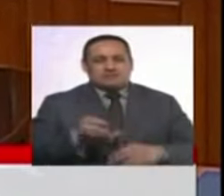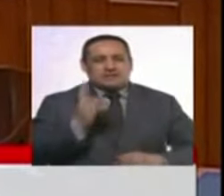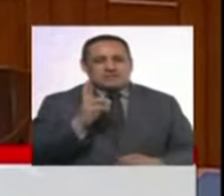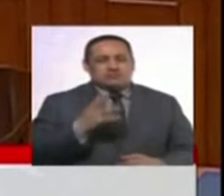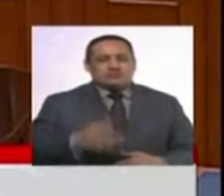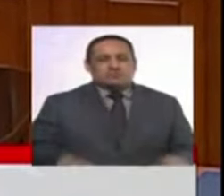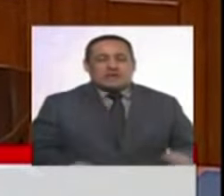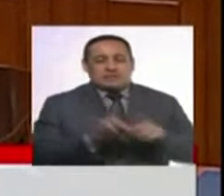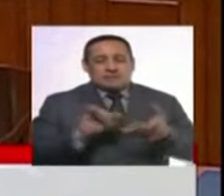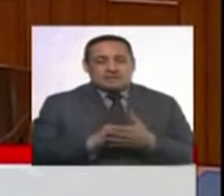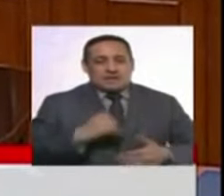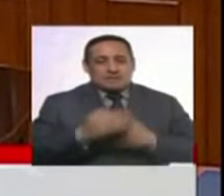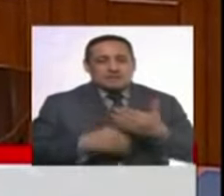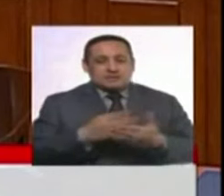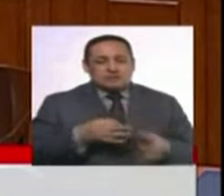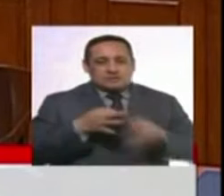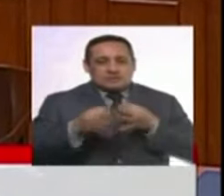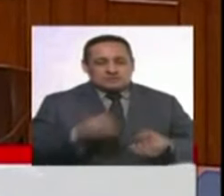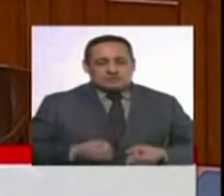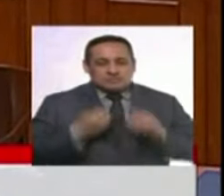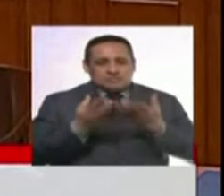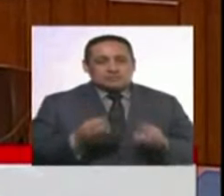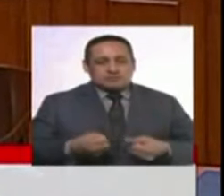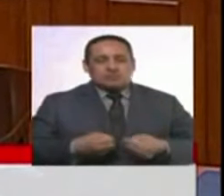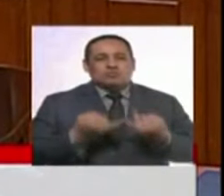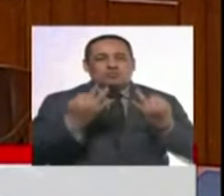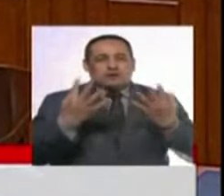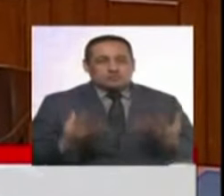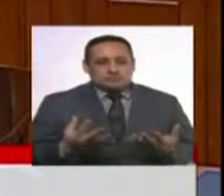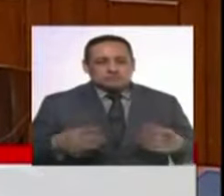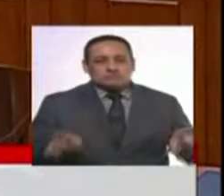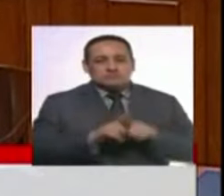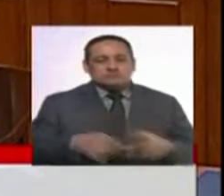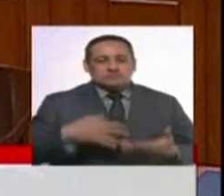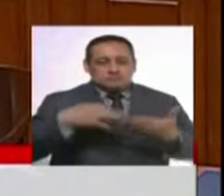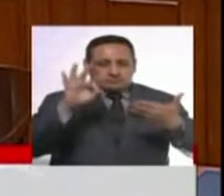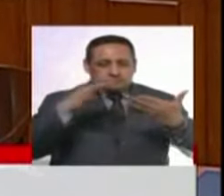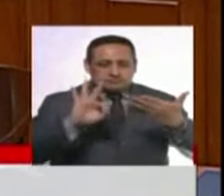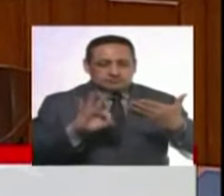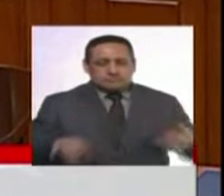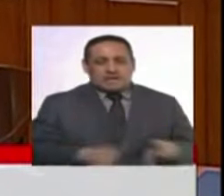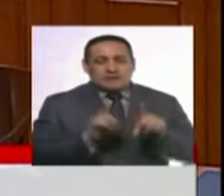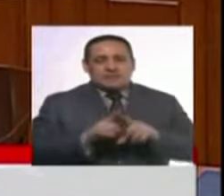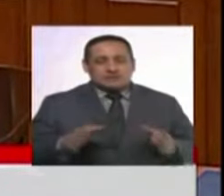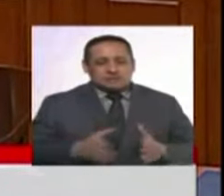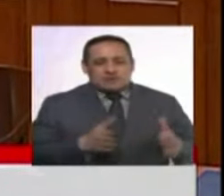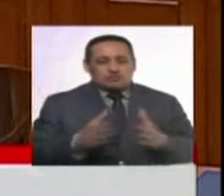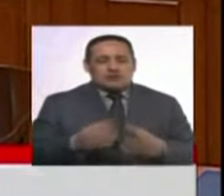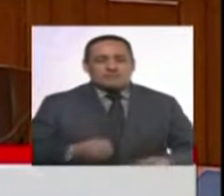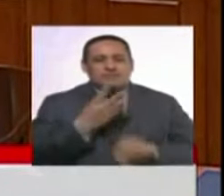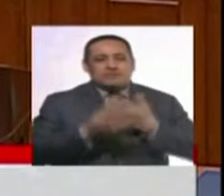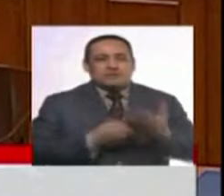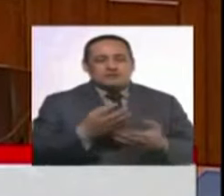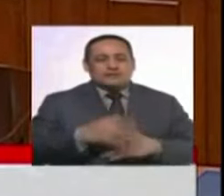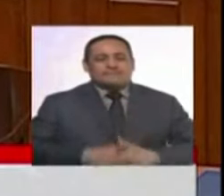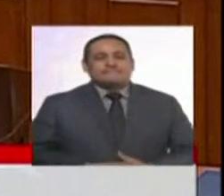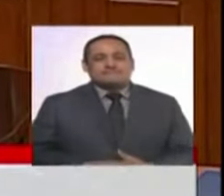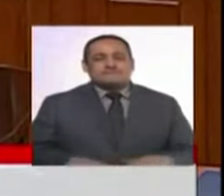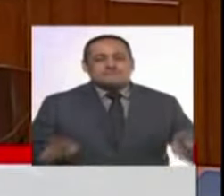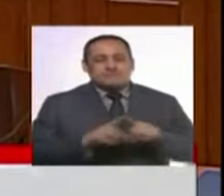porque desarrollaré con información cuantitativa y cualitativa en el transcurso de mi intervención